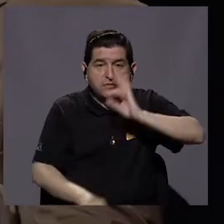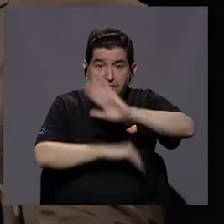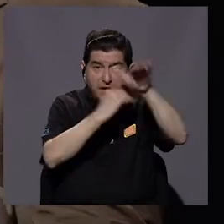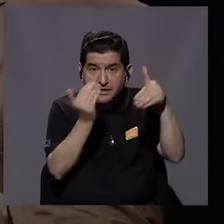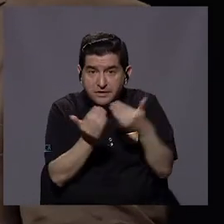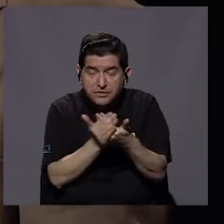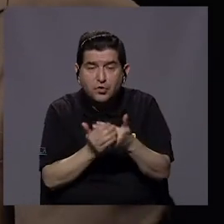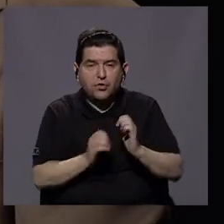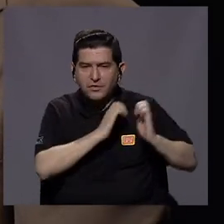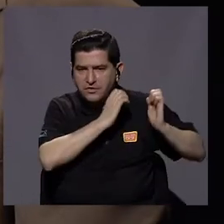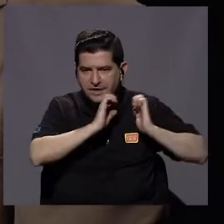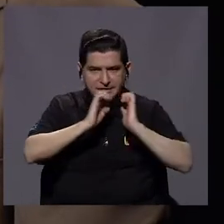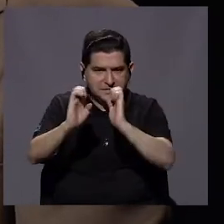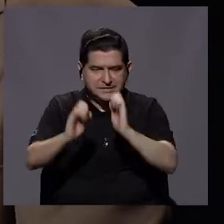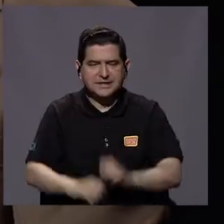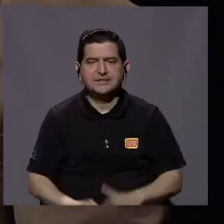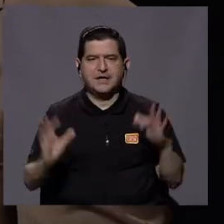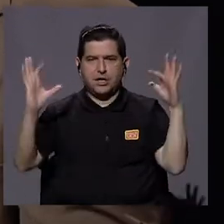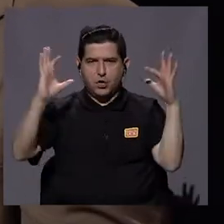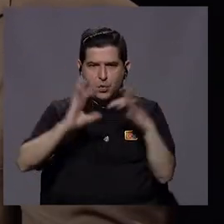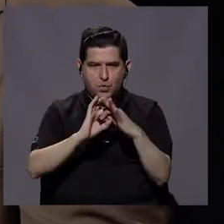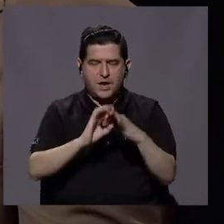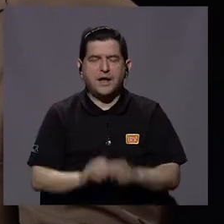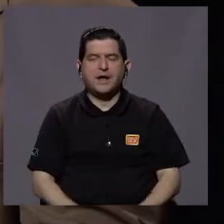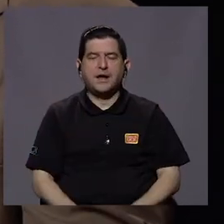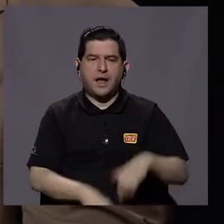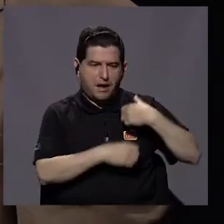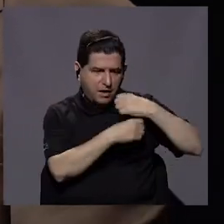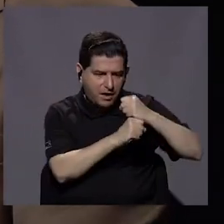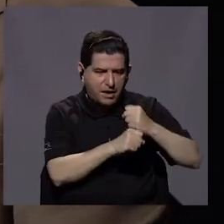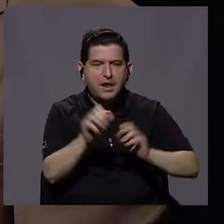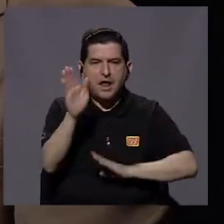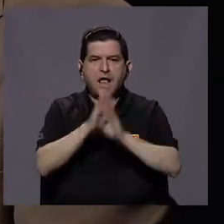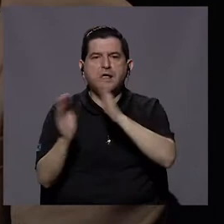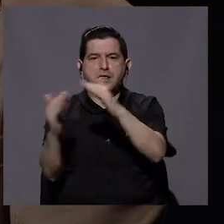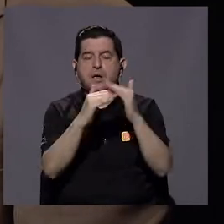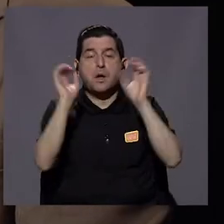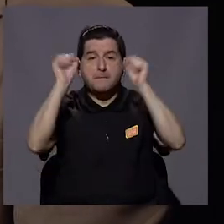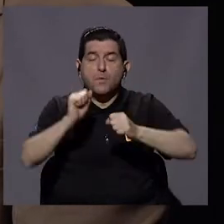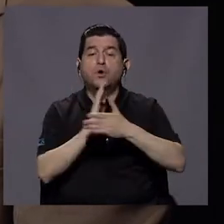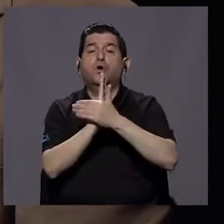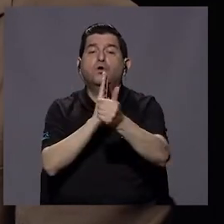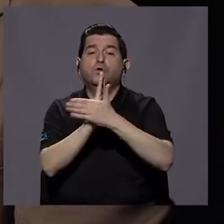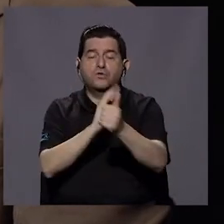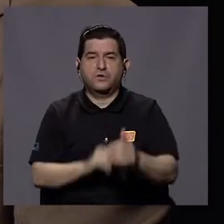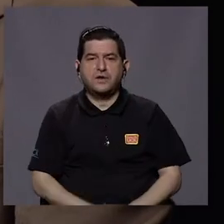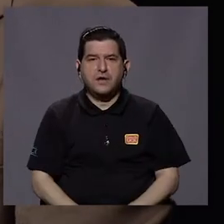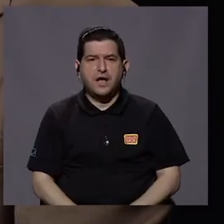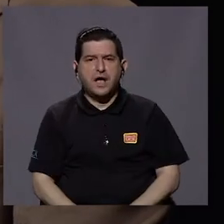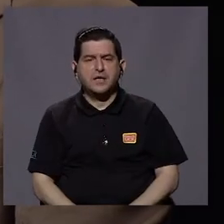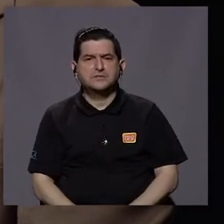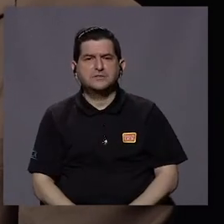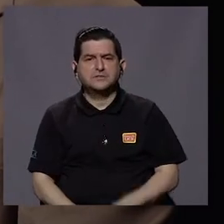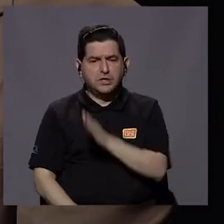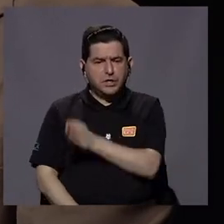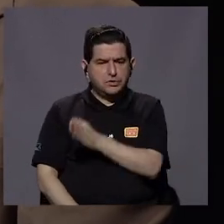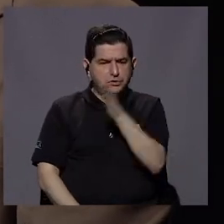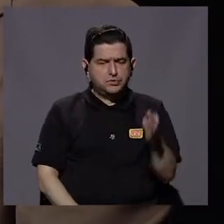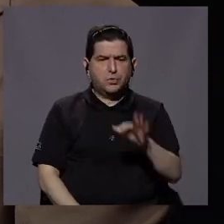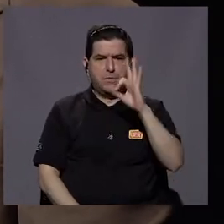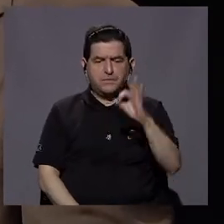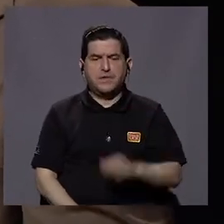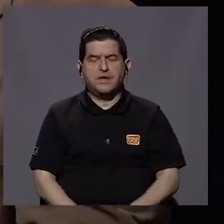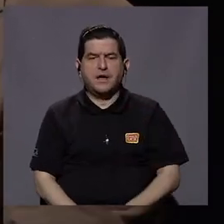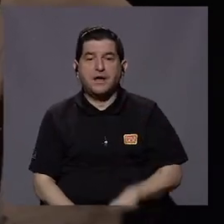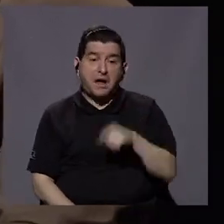toda una estrategia, ¿no?, articulada de gobierno local, de desarrollo comunitario, que podría potenciar eso. Si la zona sur es buenísima, potenciando la